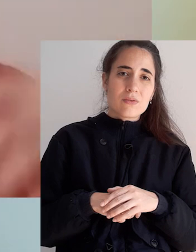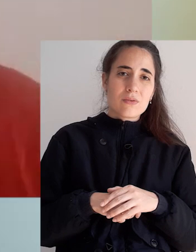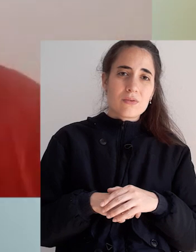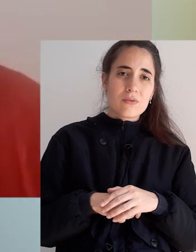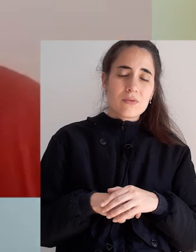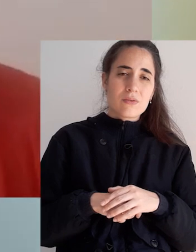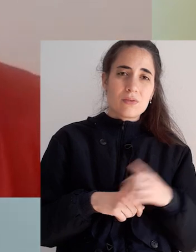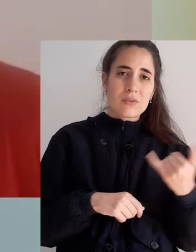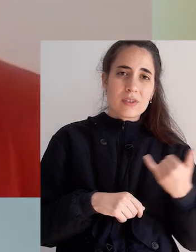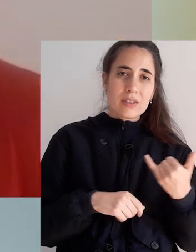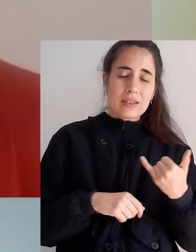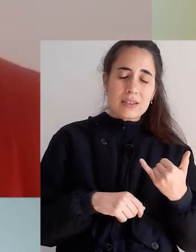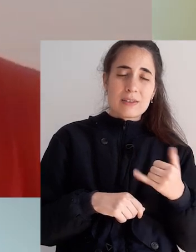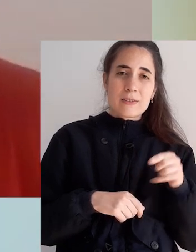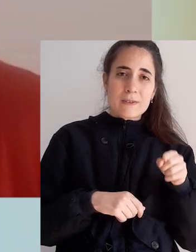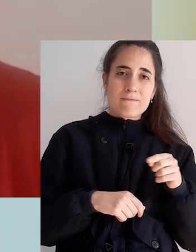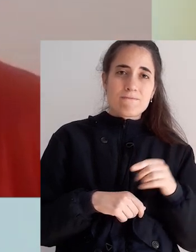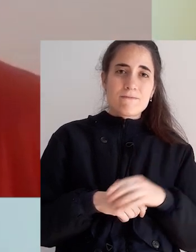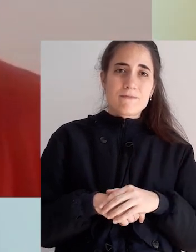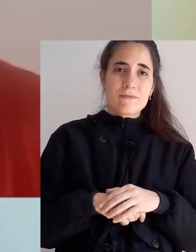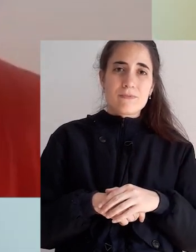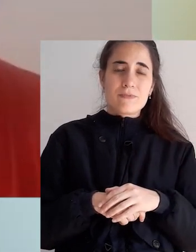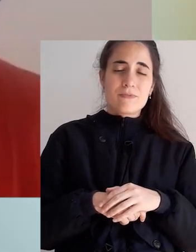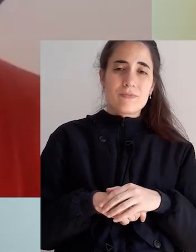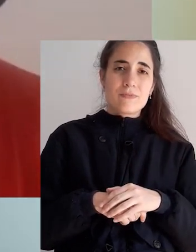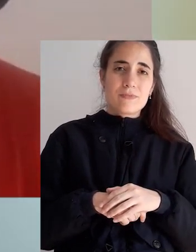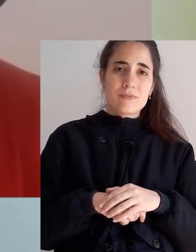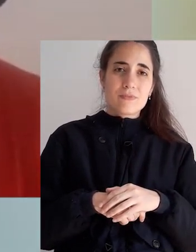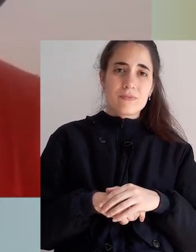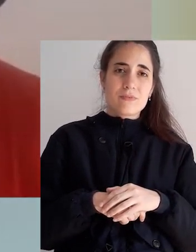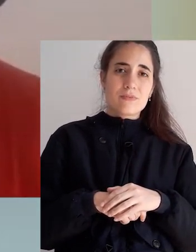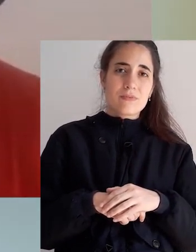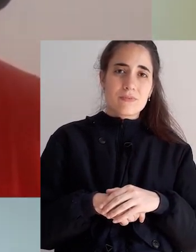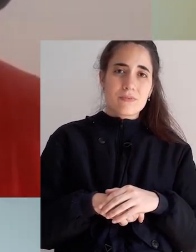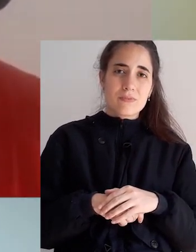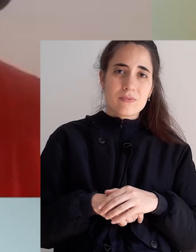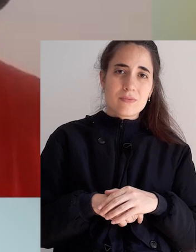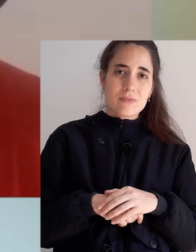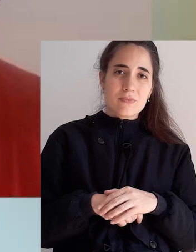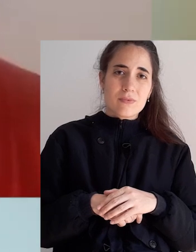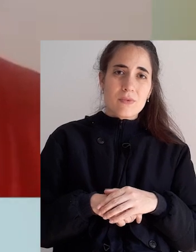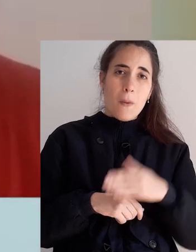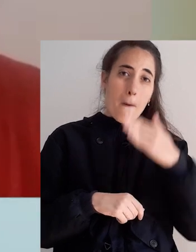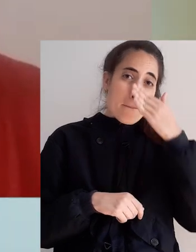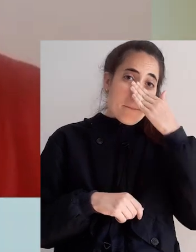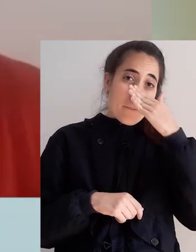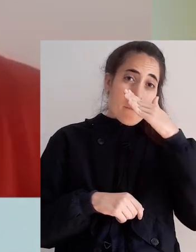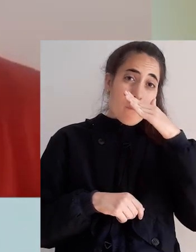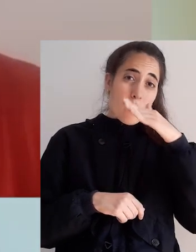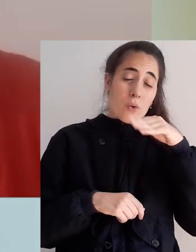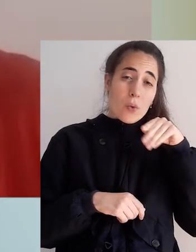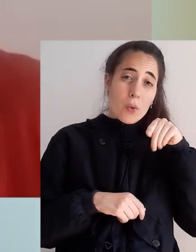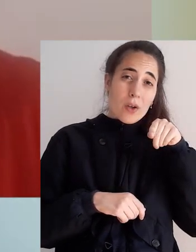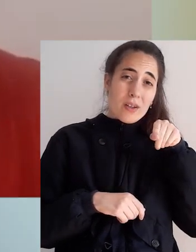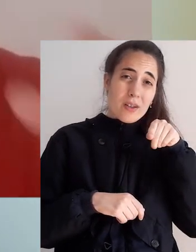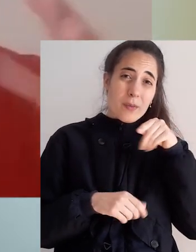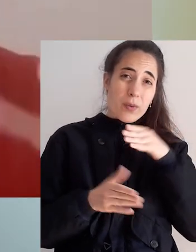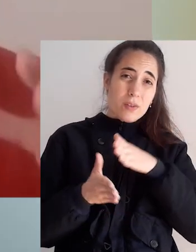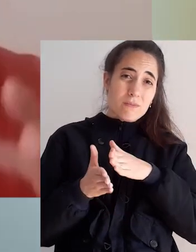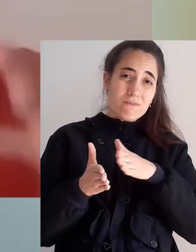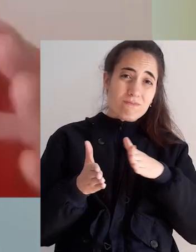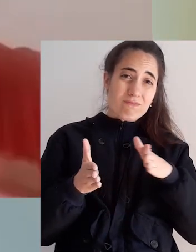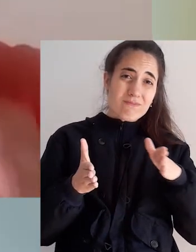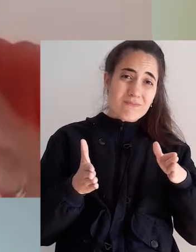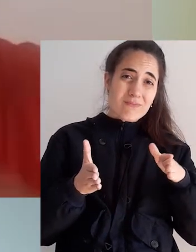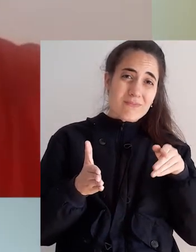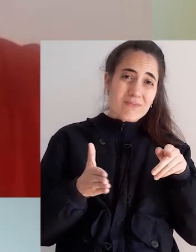que empleen personas con discapacidad, lo cierto es que eso no se respeta. Y lo que hace